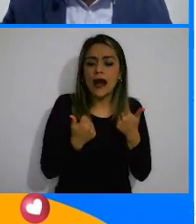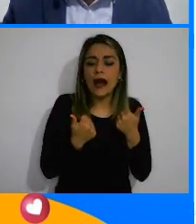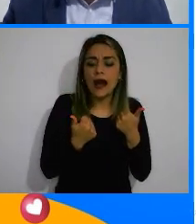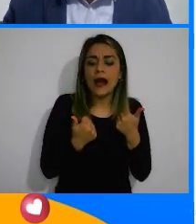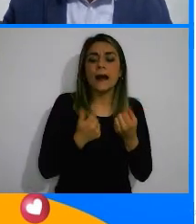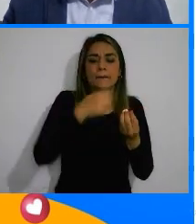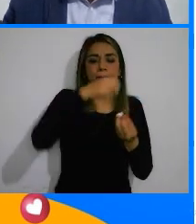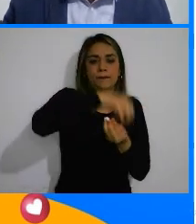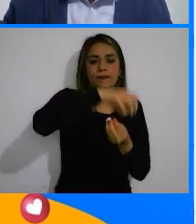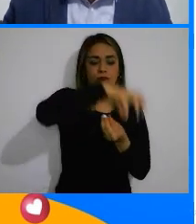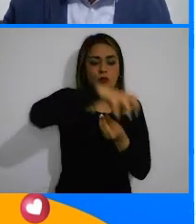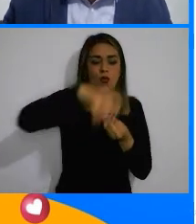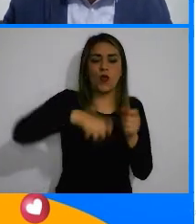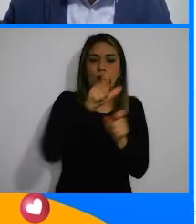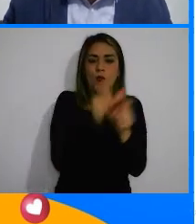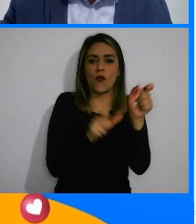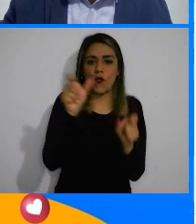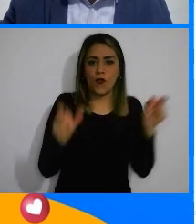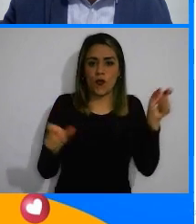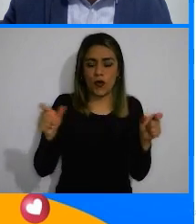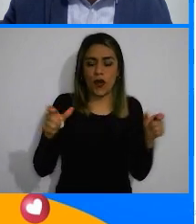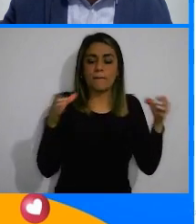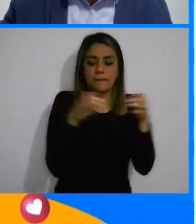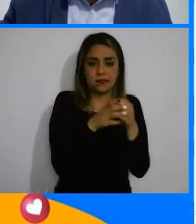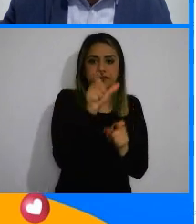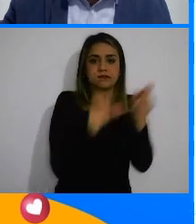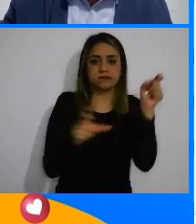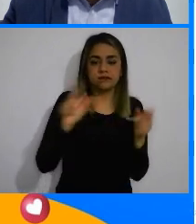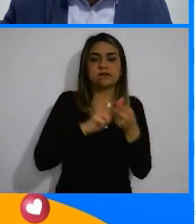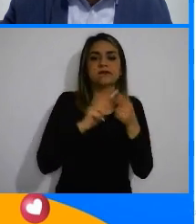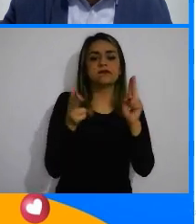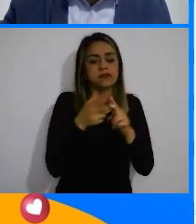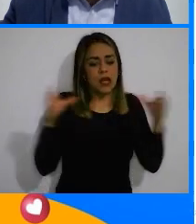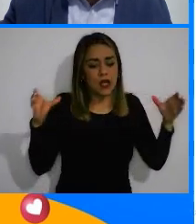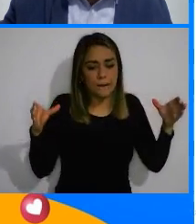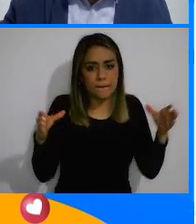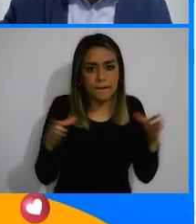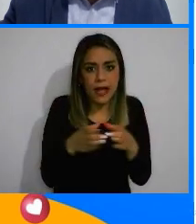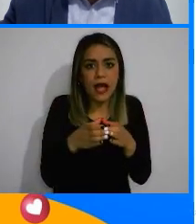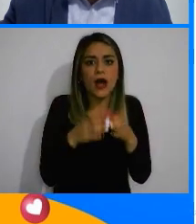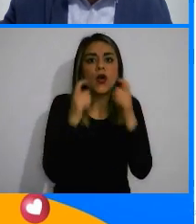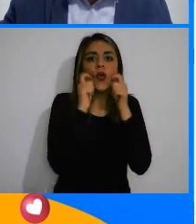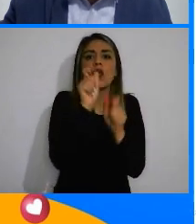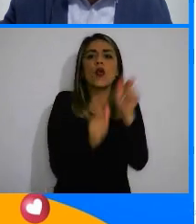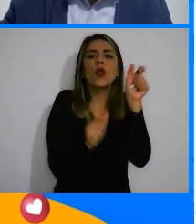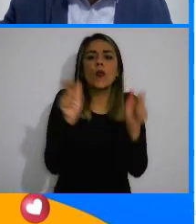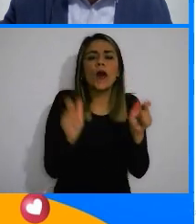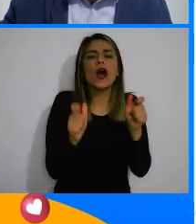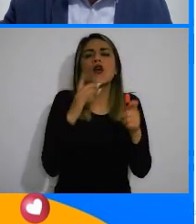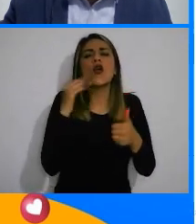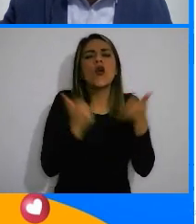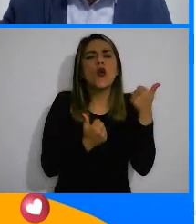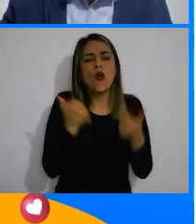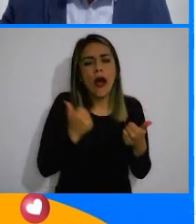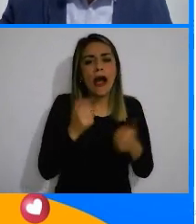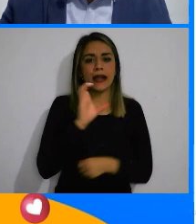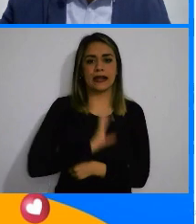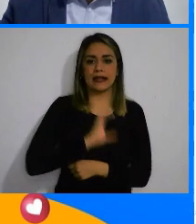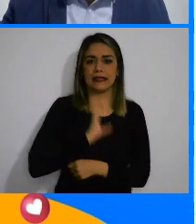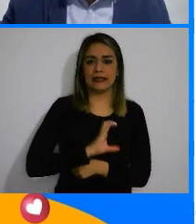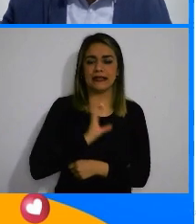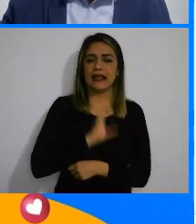población. Entonces, cuando hablamos de población, hablamos de conjunto de individuos, ¿sí?,